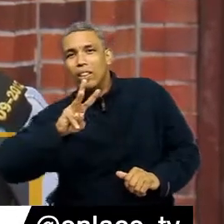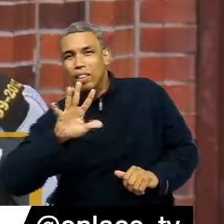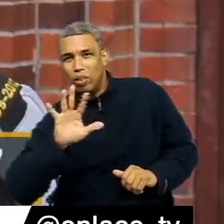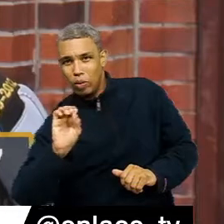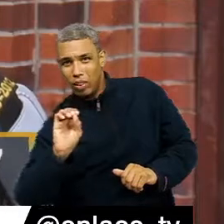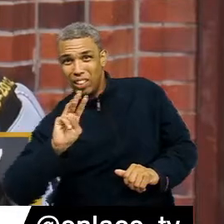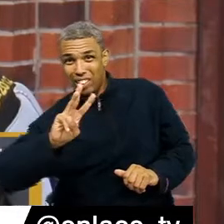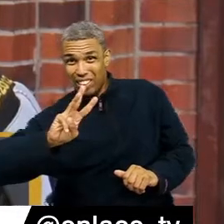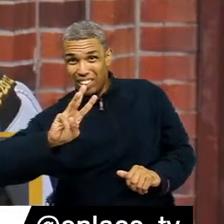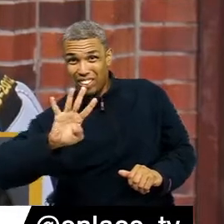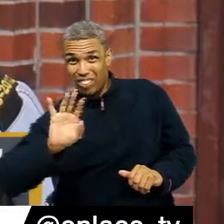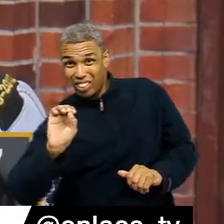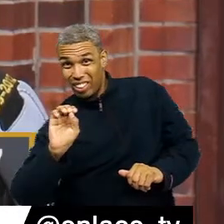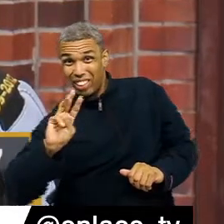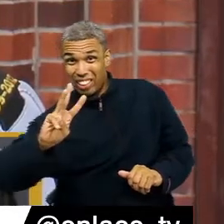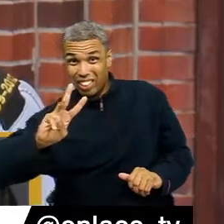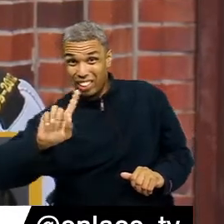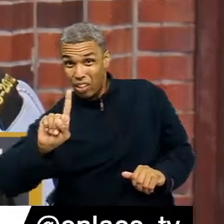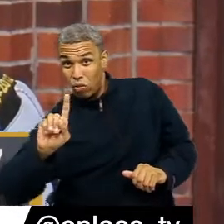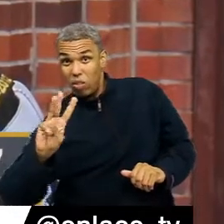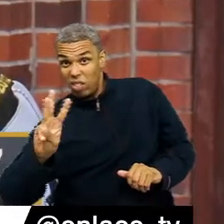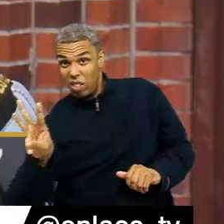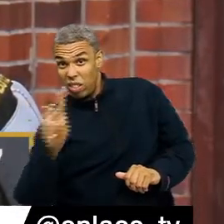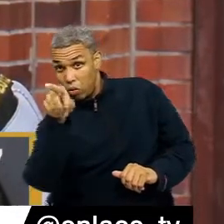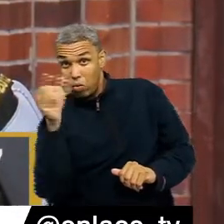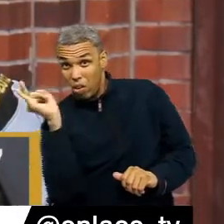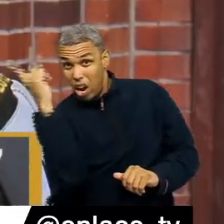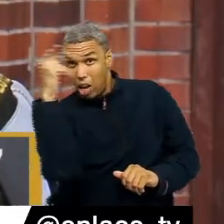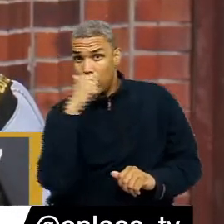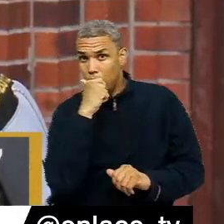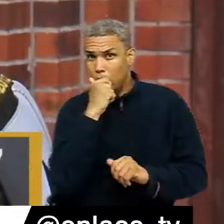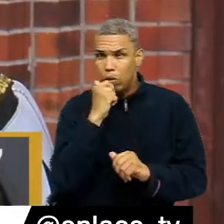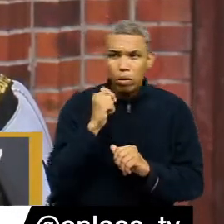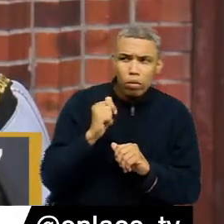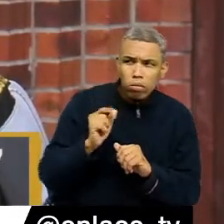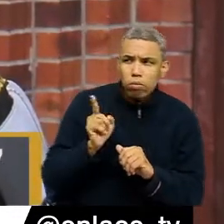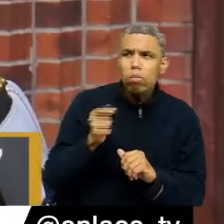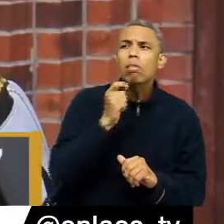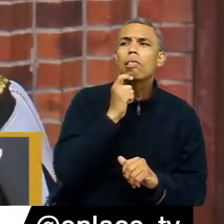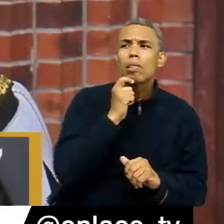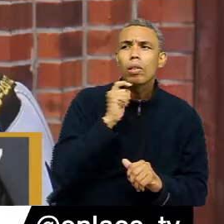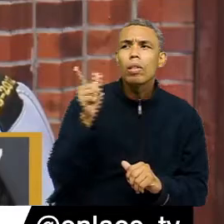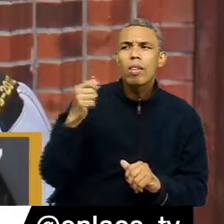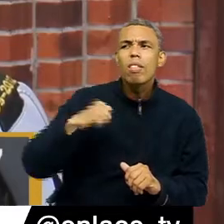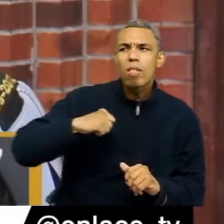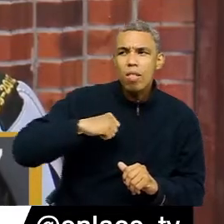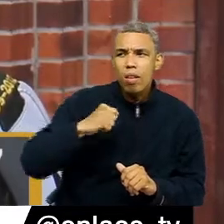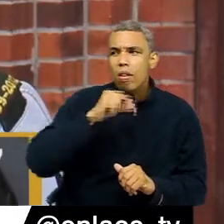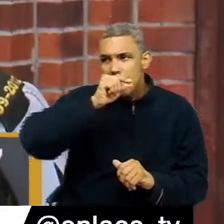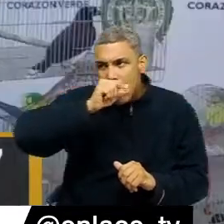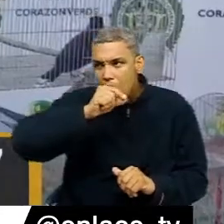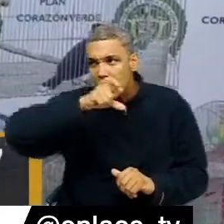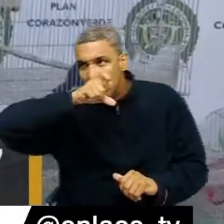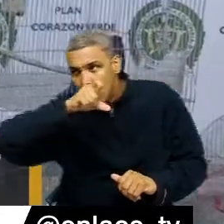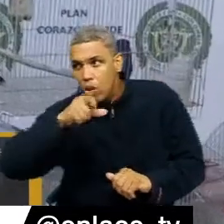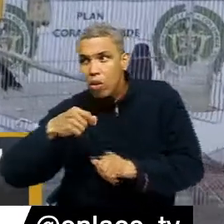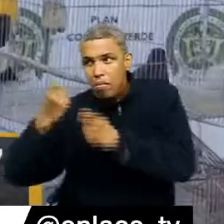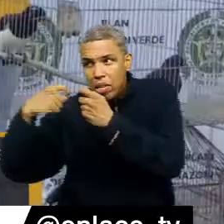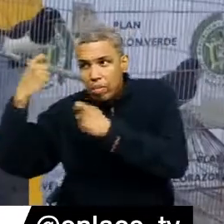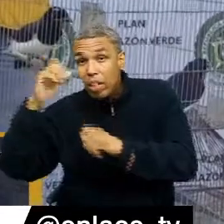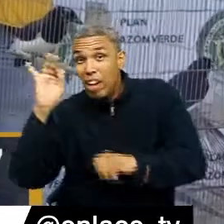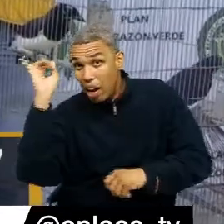350-340-3193, donde se pueden denunciar tipos de delitos ambientales en cuanto a hídricos, atmosféricos, visuales y de tráfico de flora y fauna silvestre. Las